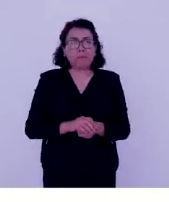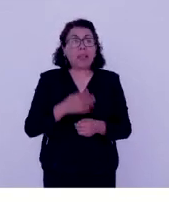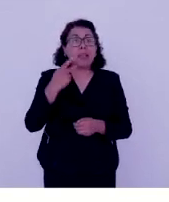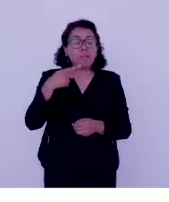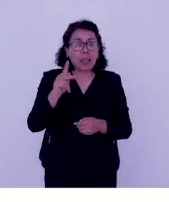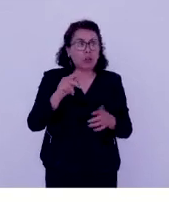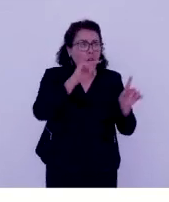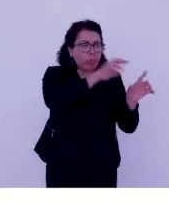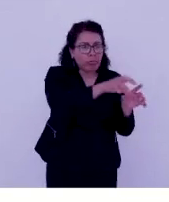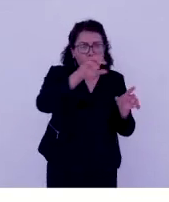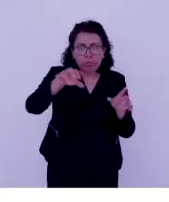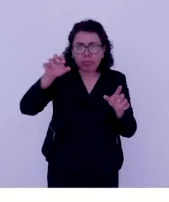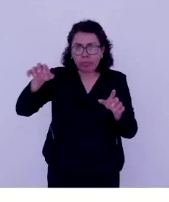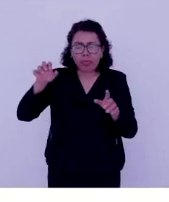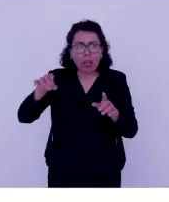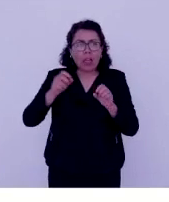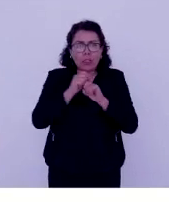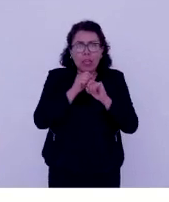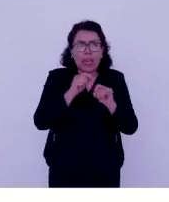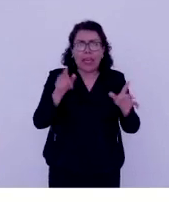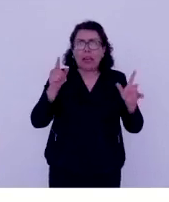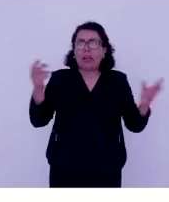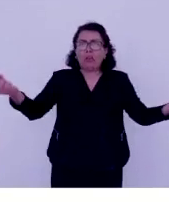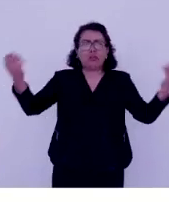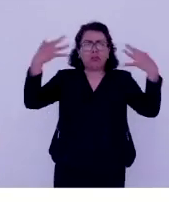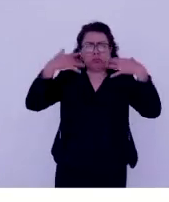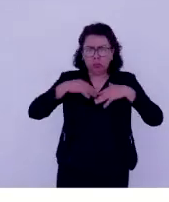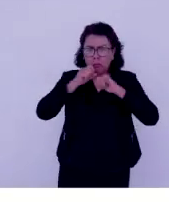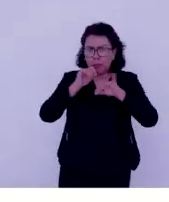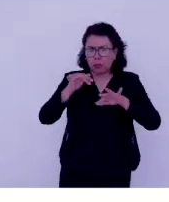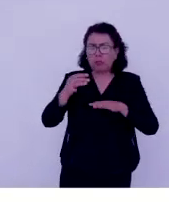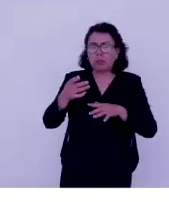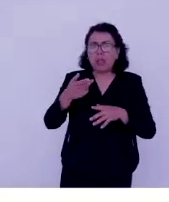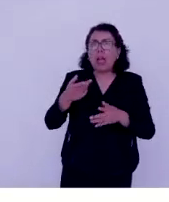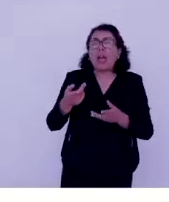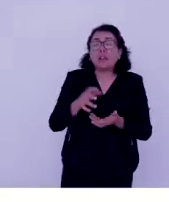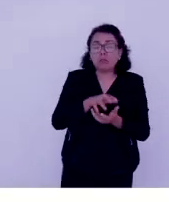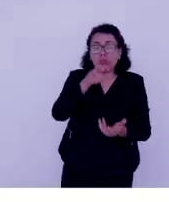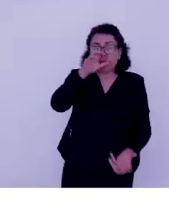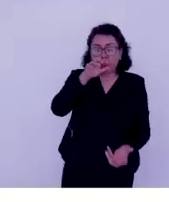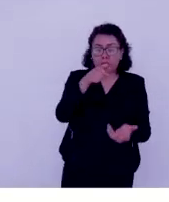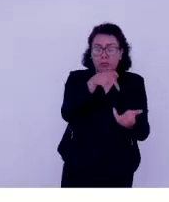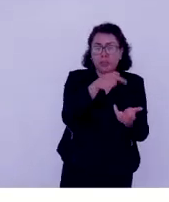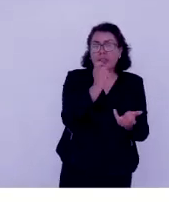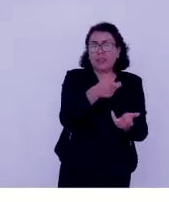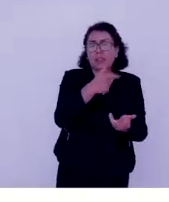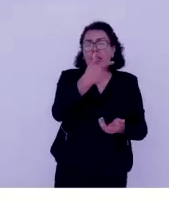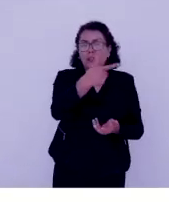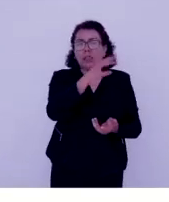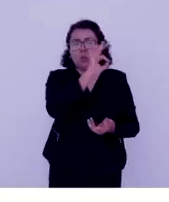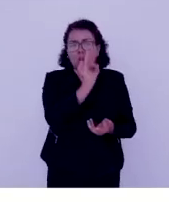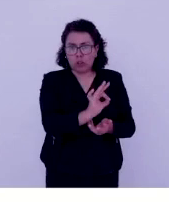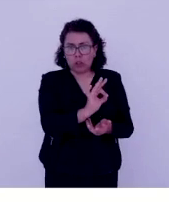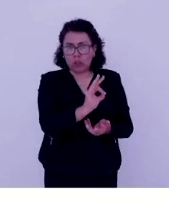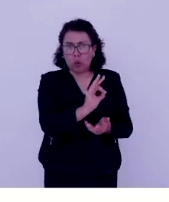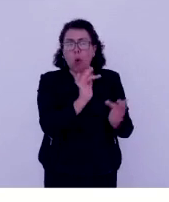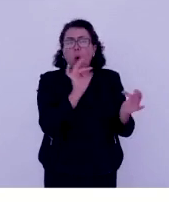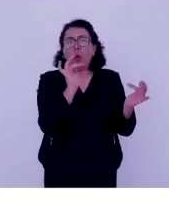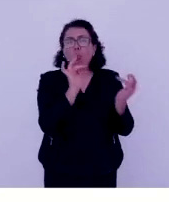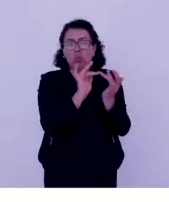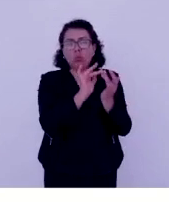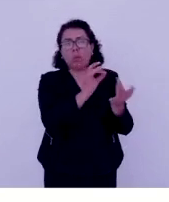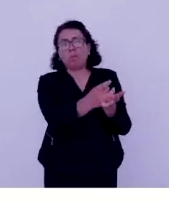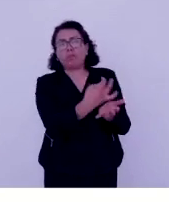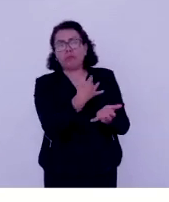del universo de promociones que reci recibe la oficialidad de partes solo el 7% se está presentando de manera